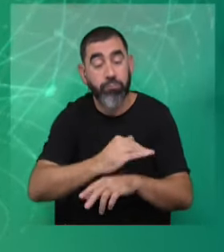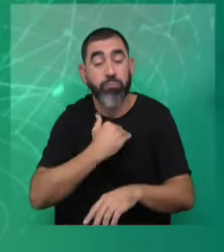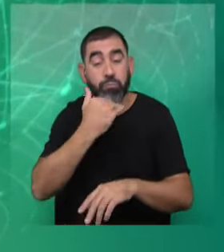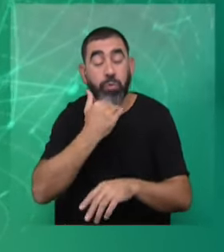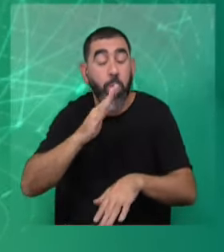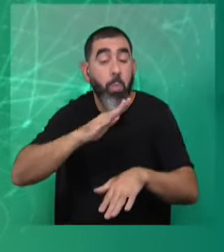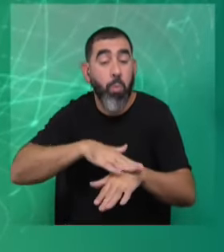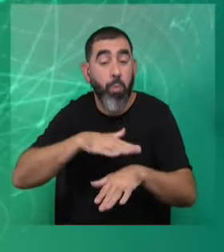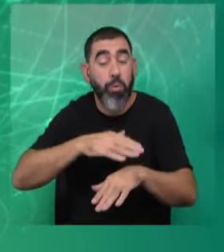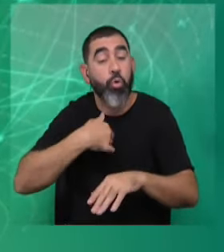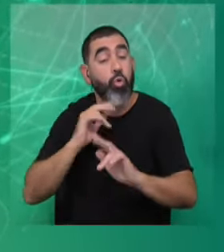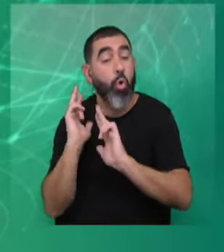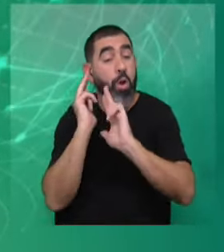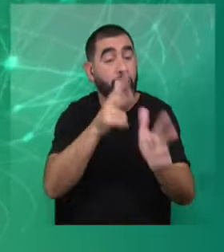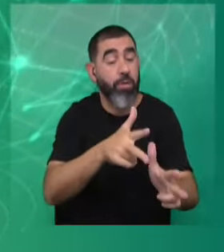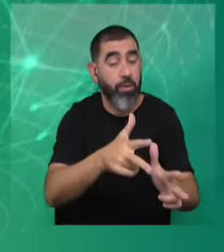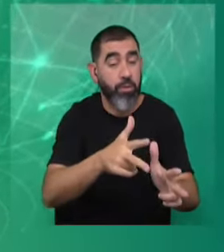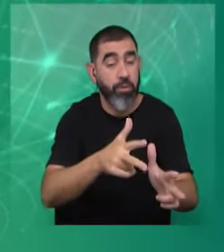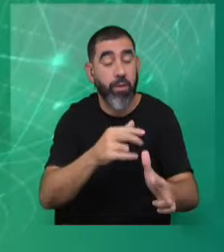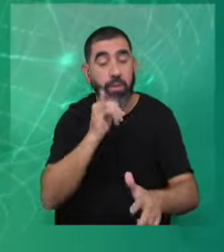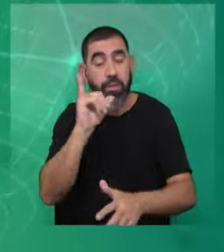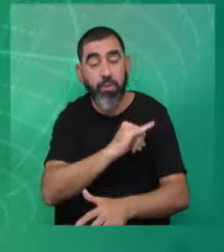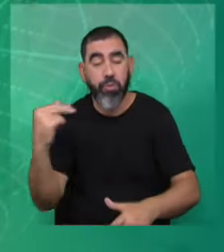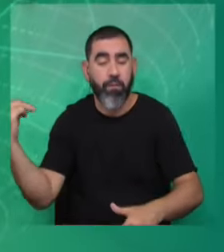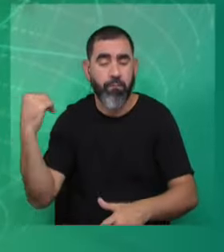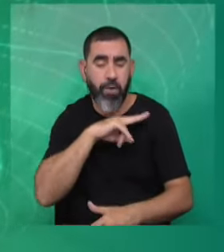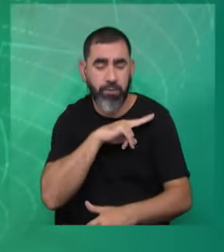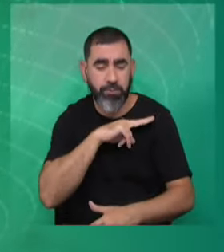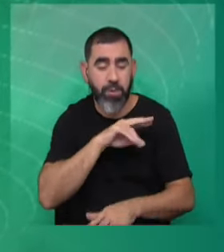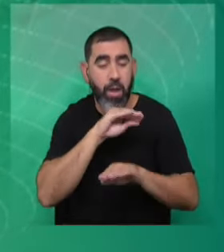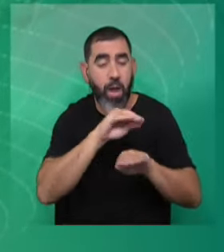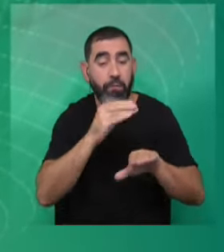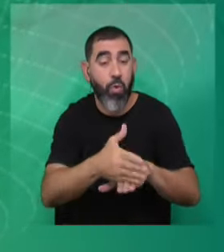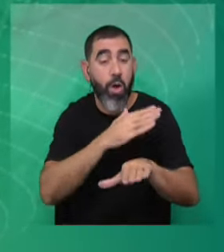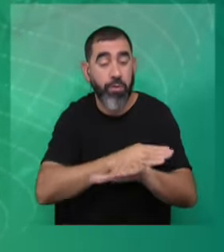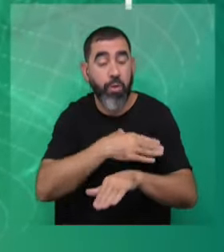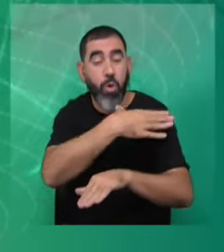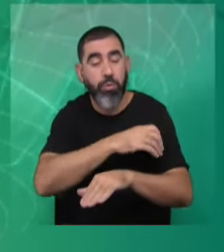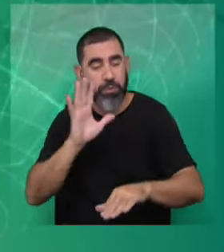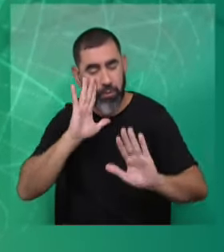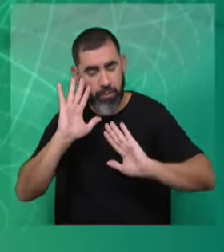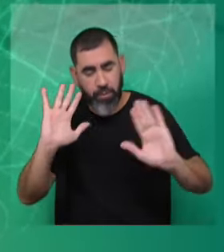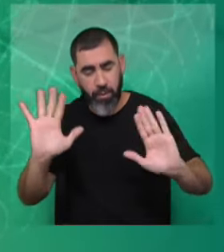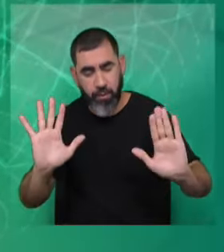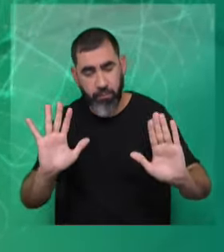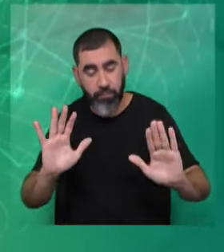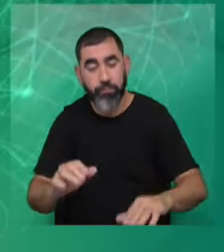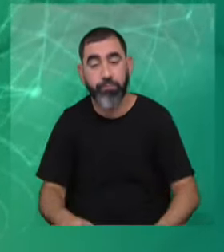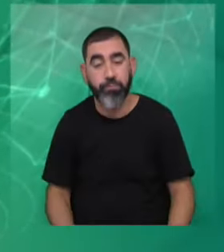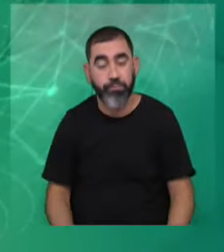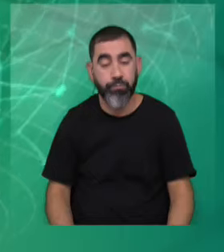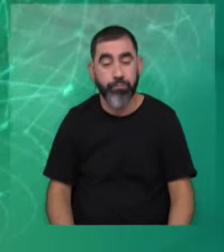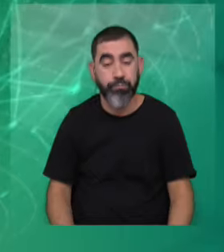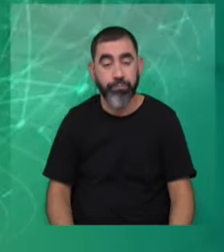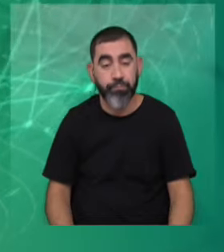en qué momento, pero le dijo que la denuncia era falsa, o por lo menos que Yamandú Orsi no tenía nada que ver. Eso fue lo que escuchamos todos.